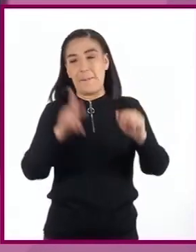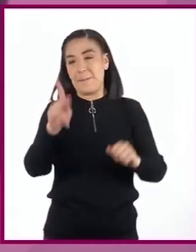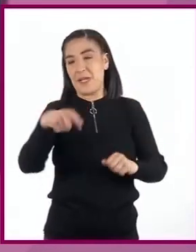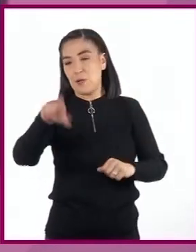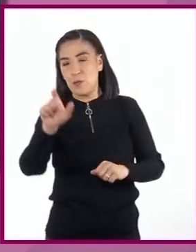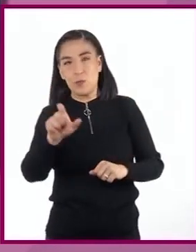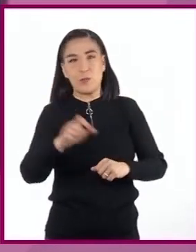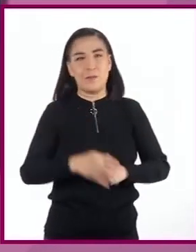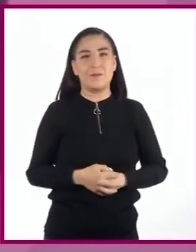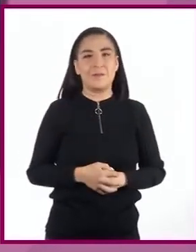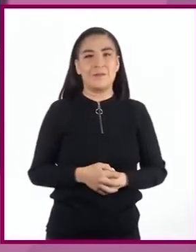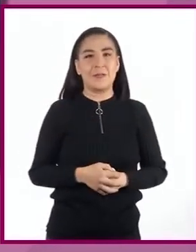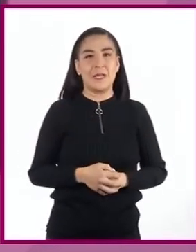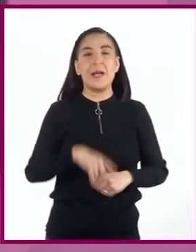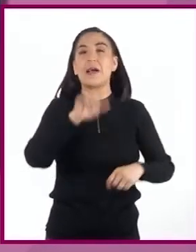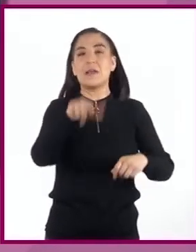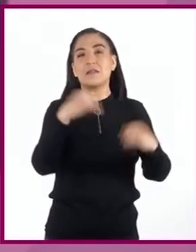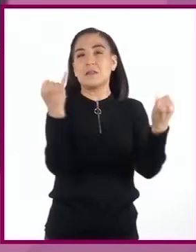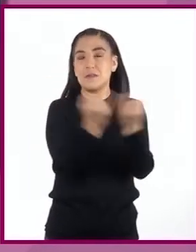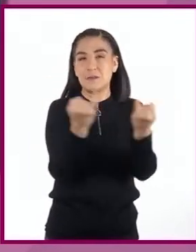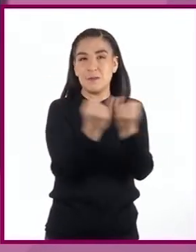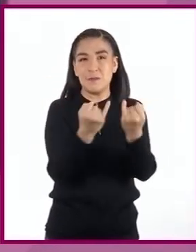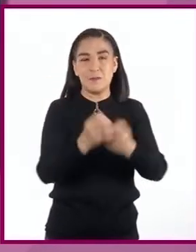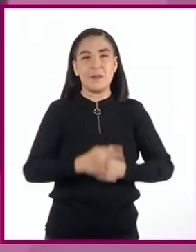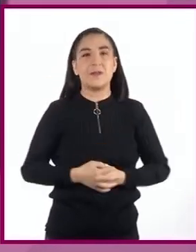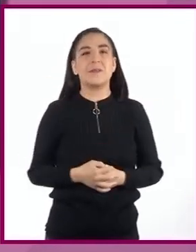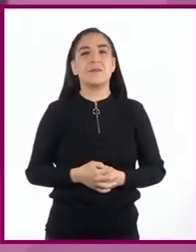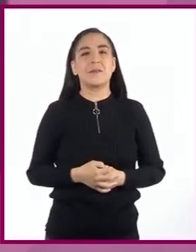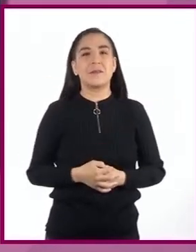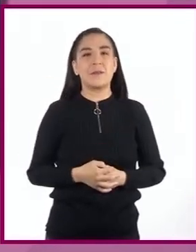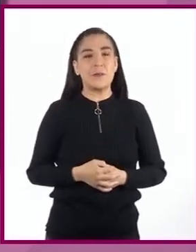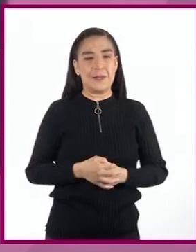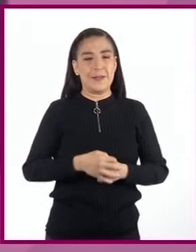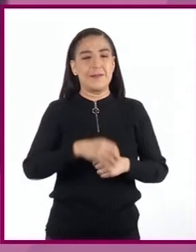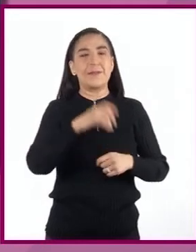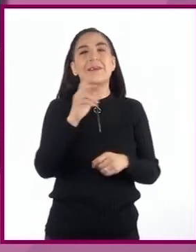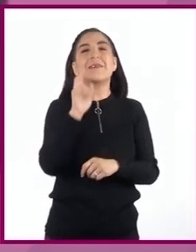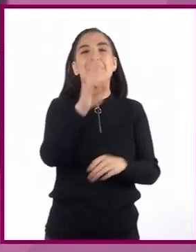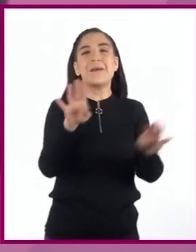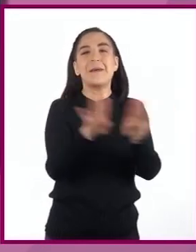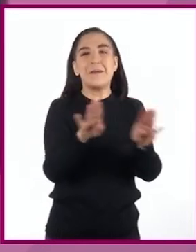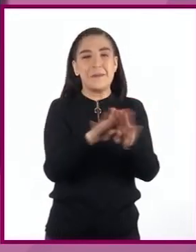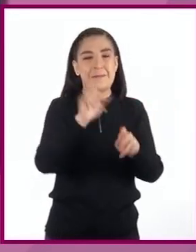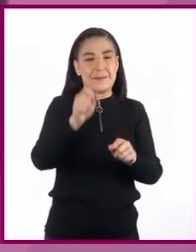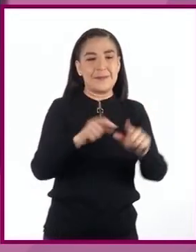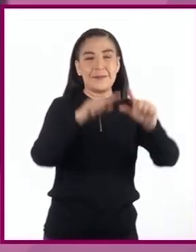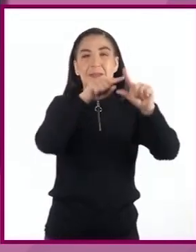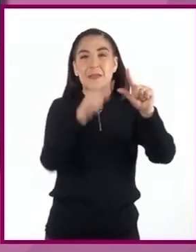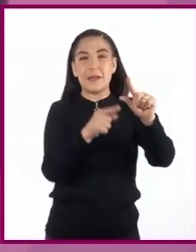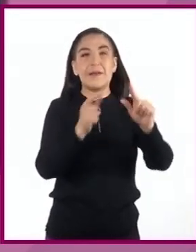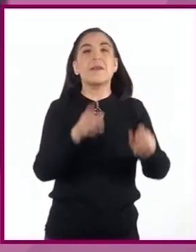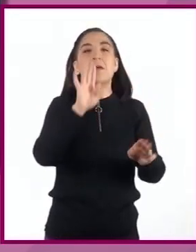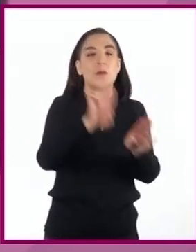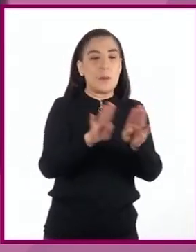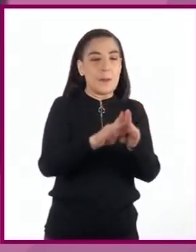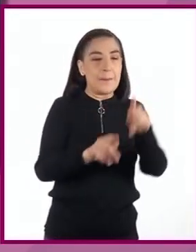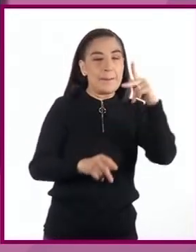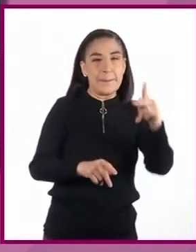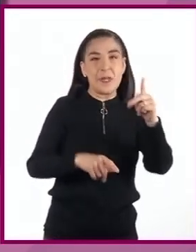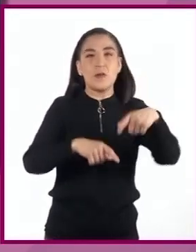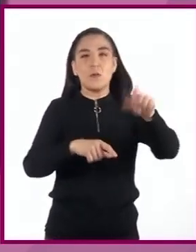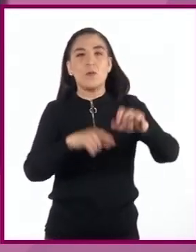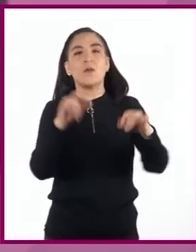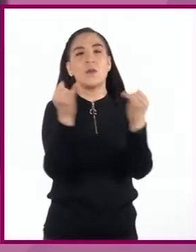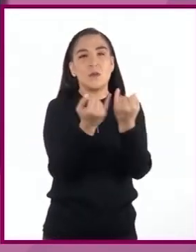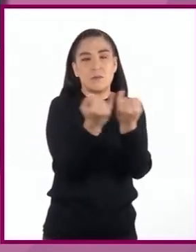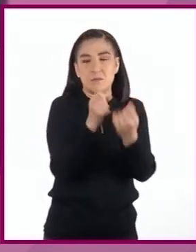PQ, es igual. Por su parte, los ángulos B y Q también son iguales entre